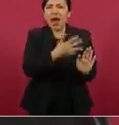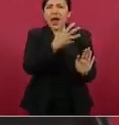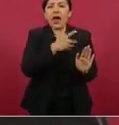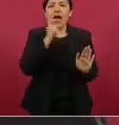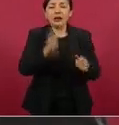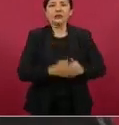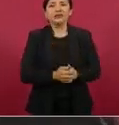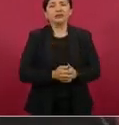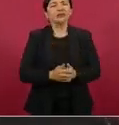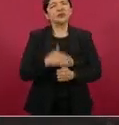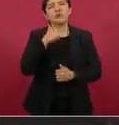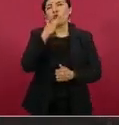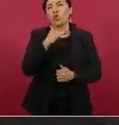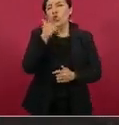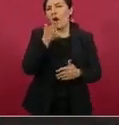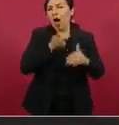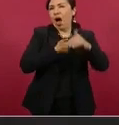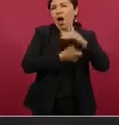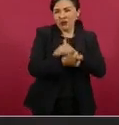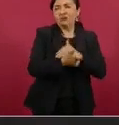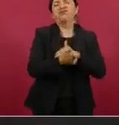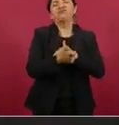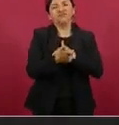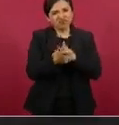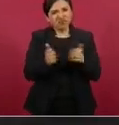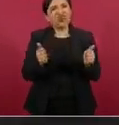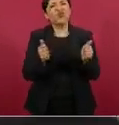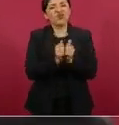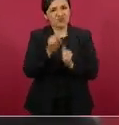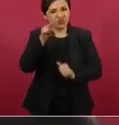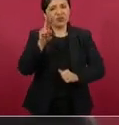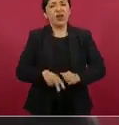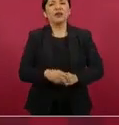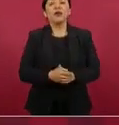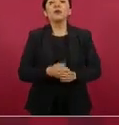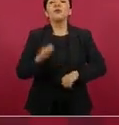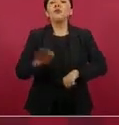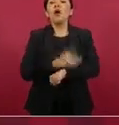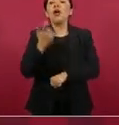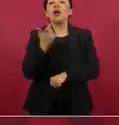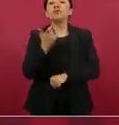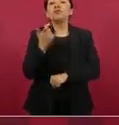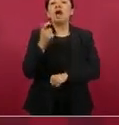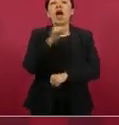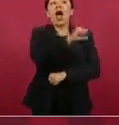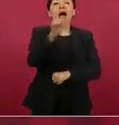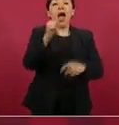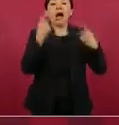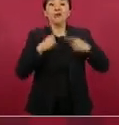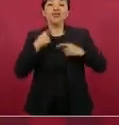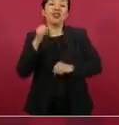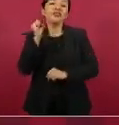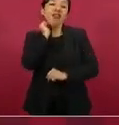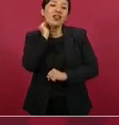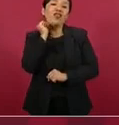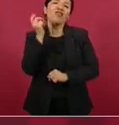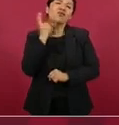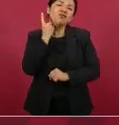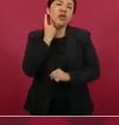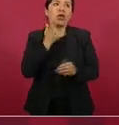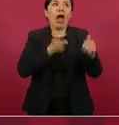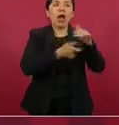con corrupción, porque le dieron dinero a los legisladores,